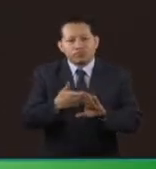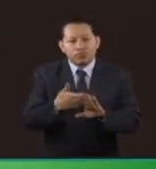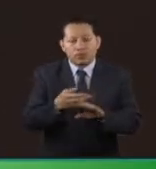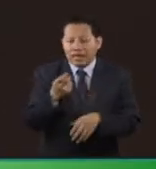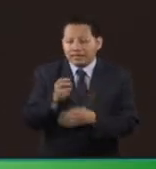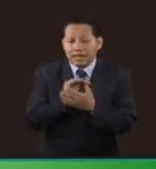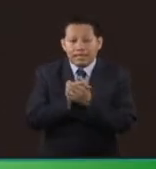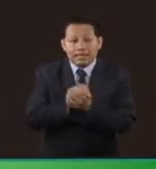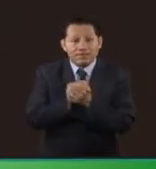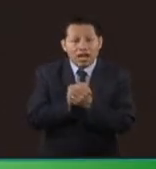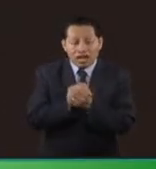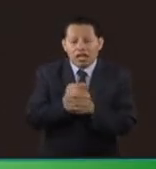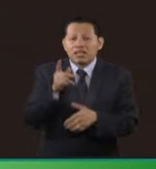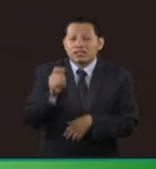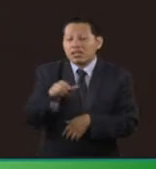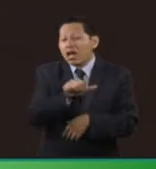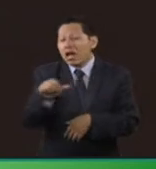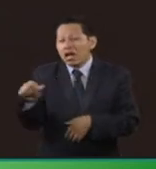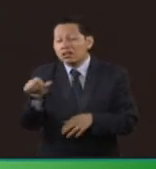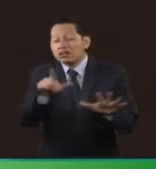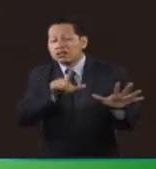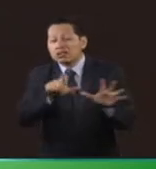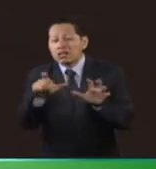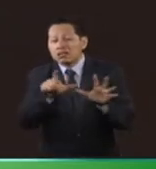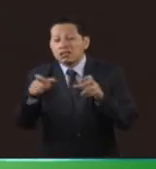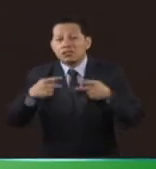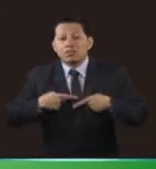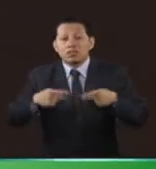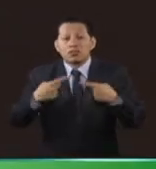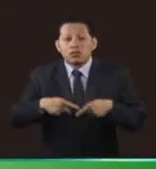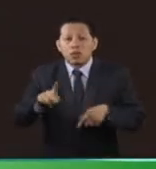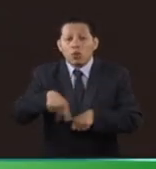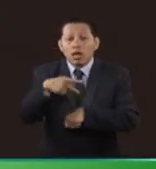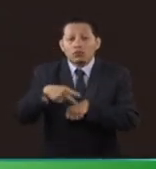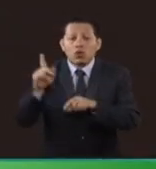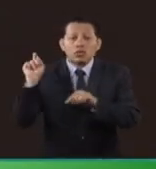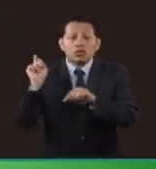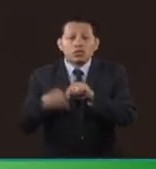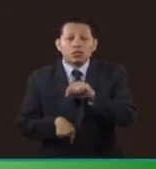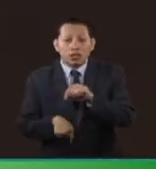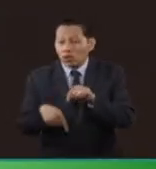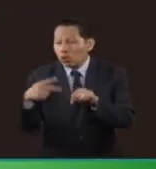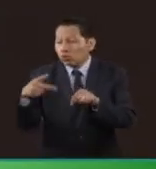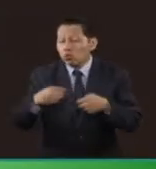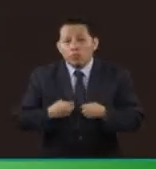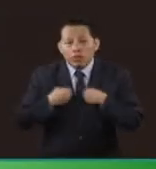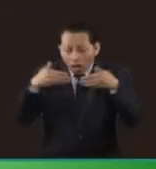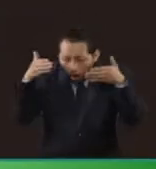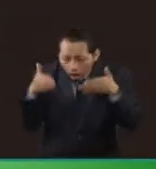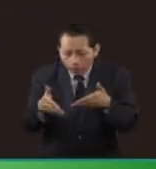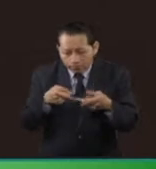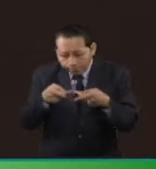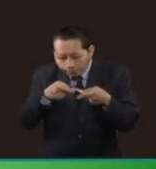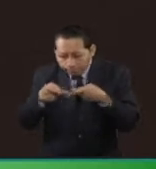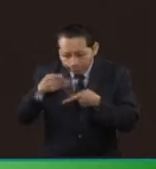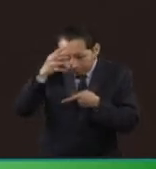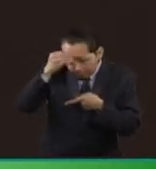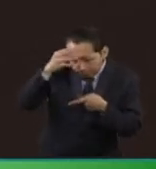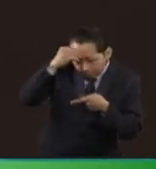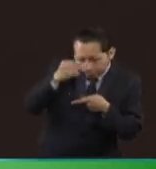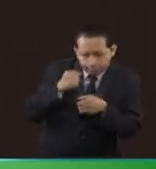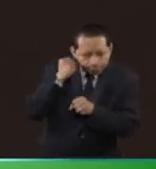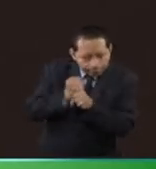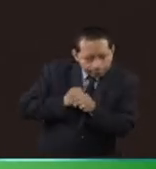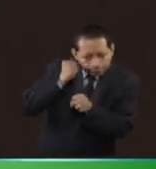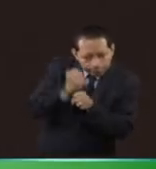quitó sus puestos a más de 700 personas que han dedicado su vida a prepararse y trabajar para llegar